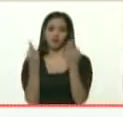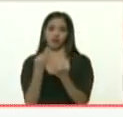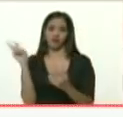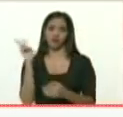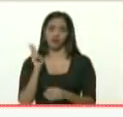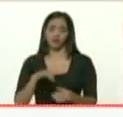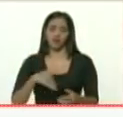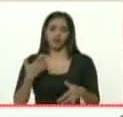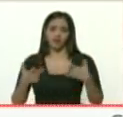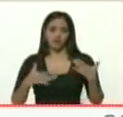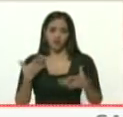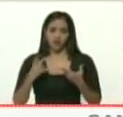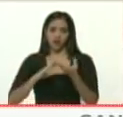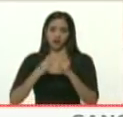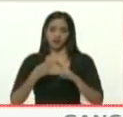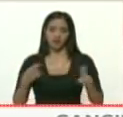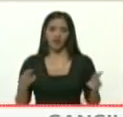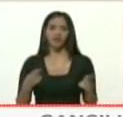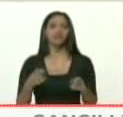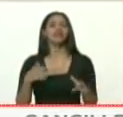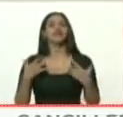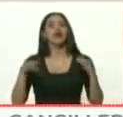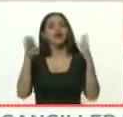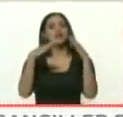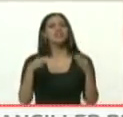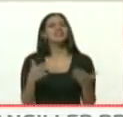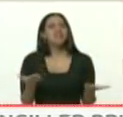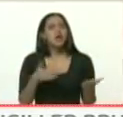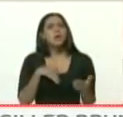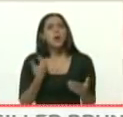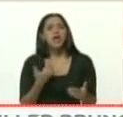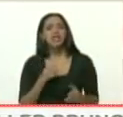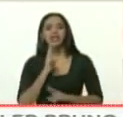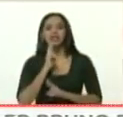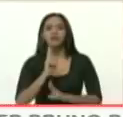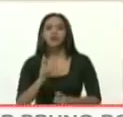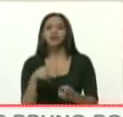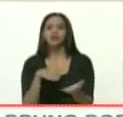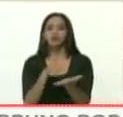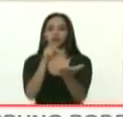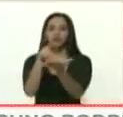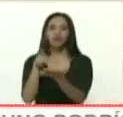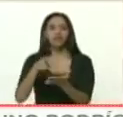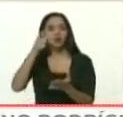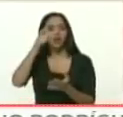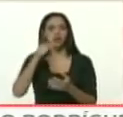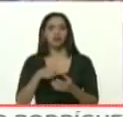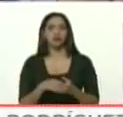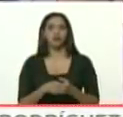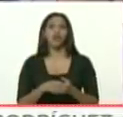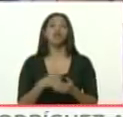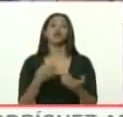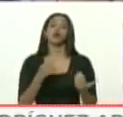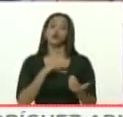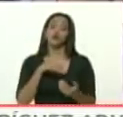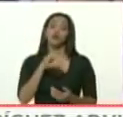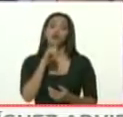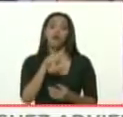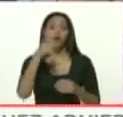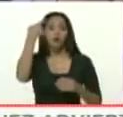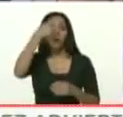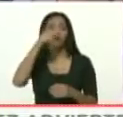disfrutar en paz de las actividades navideñas. ¿Qué nos puede adelantar sobre el despliegue de seguridad para esta Navidad? Queremos informar al pueblo de Venezuela que